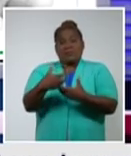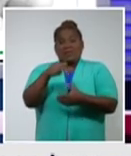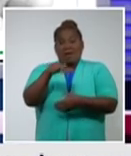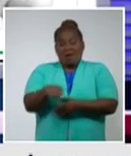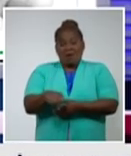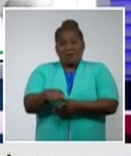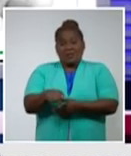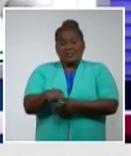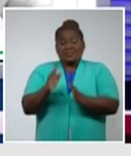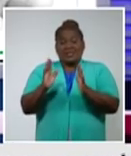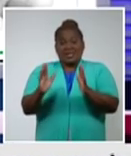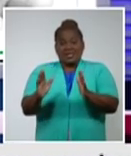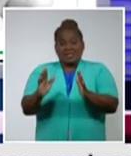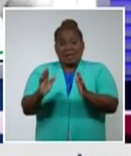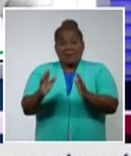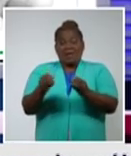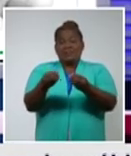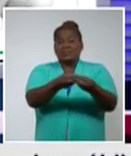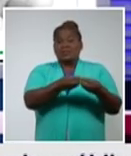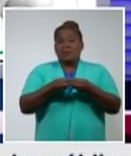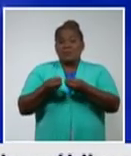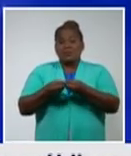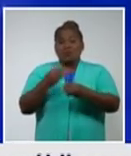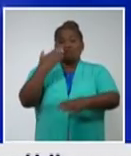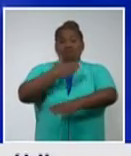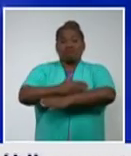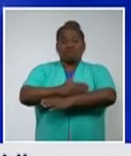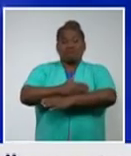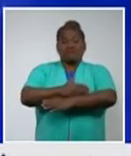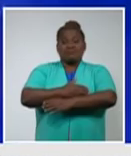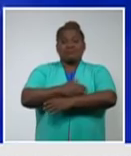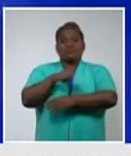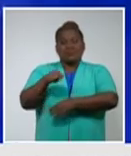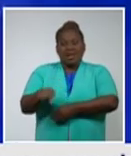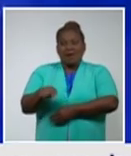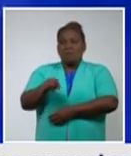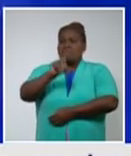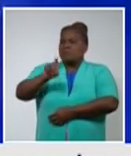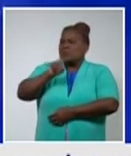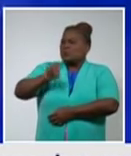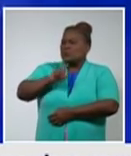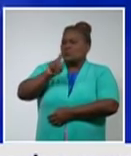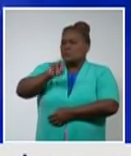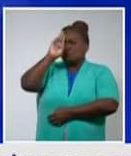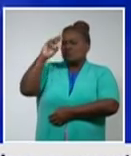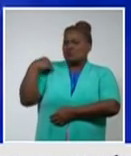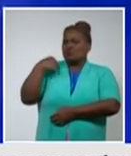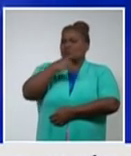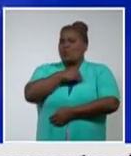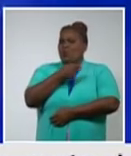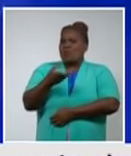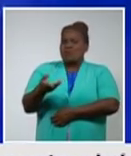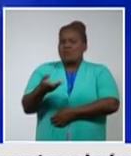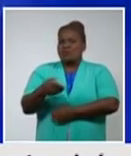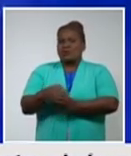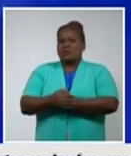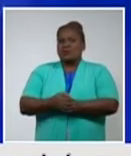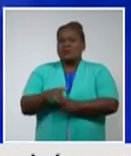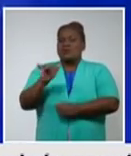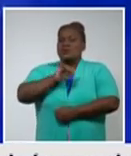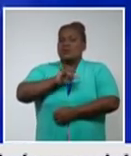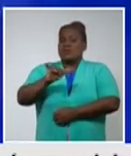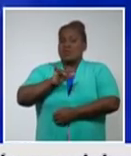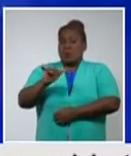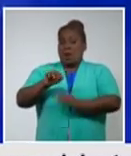transmisión autóctona limitada. Doctor, siguen llegando preguntas a nuestras vías para la comunicación, también los comentarios que nos dejan en redes sociales